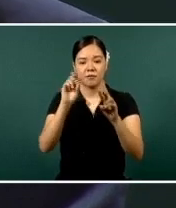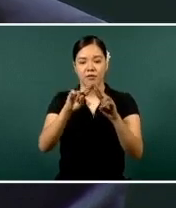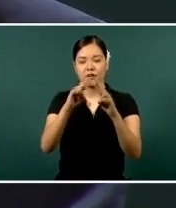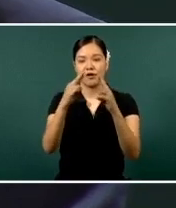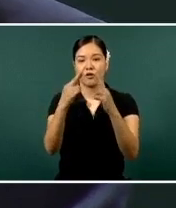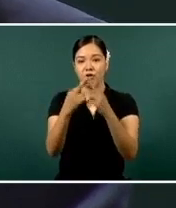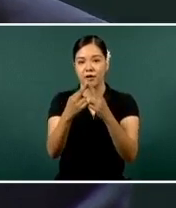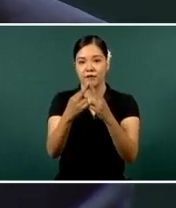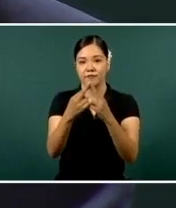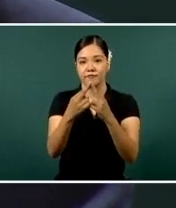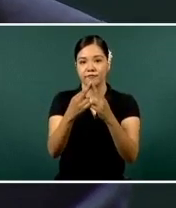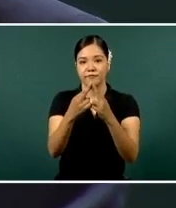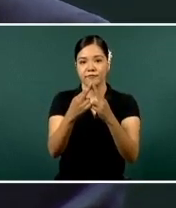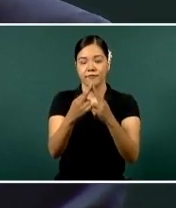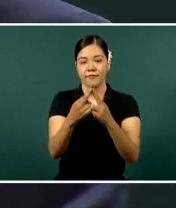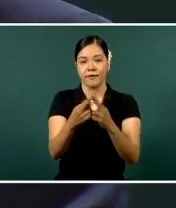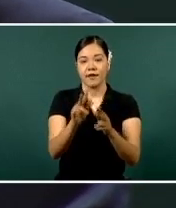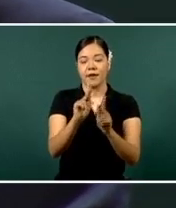recibimos